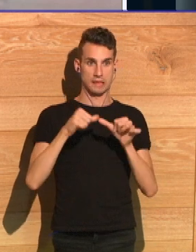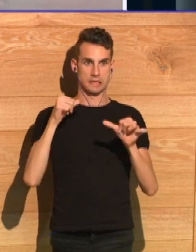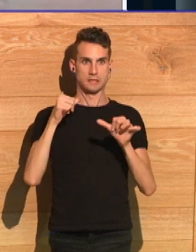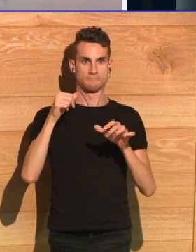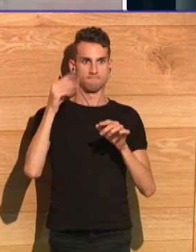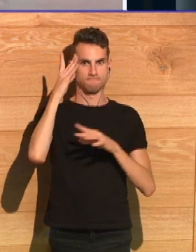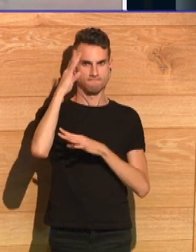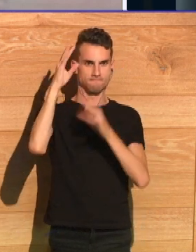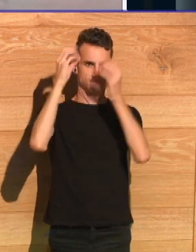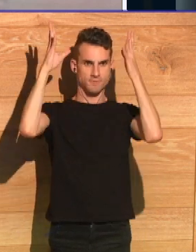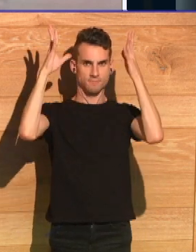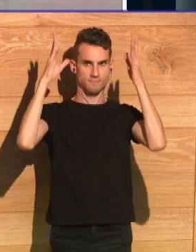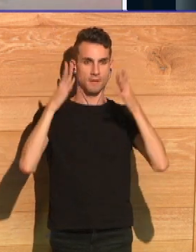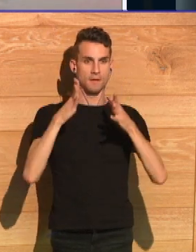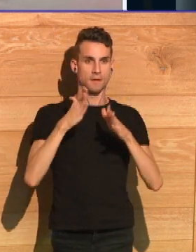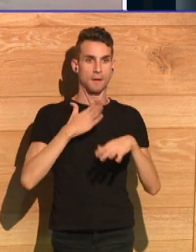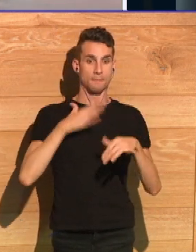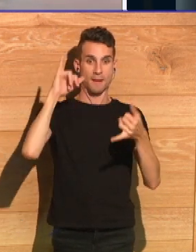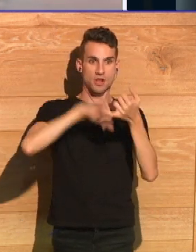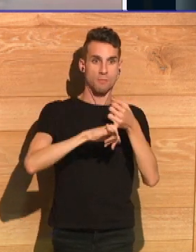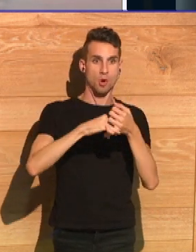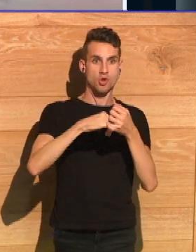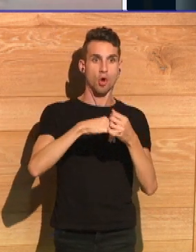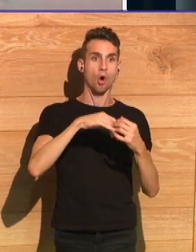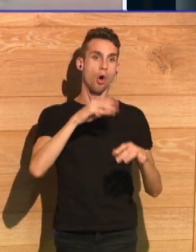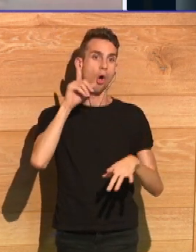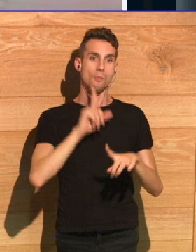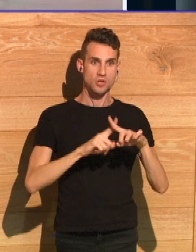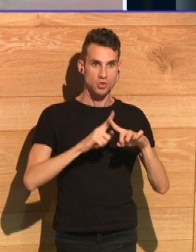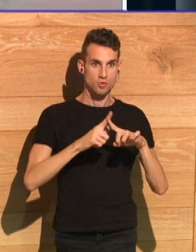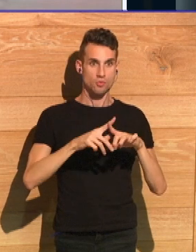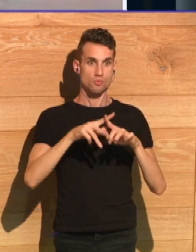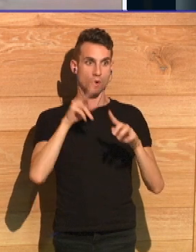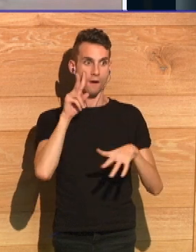jamás, bueno, que llegar a ver el matrimonio homosexual, y ahora es una realidad.